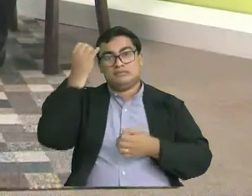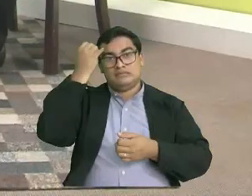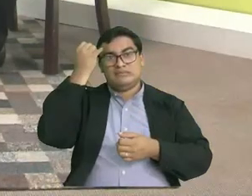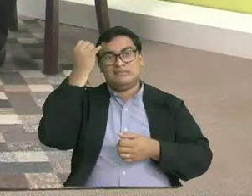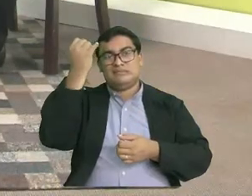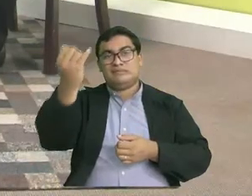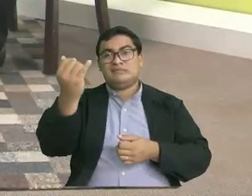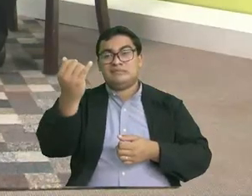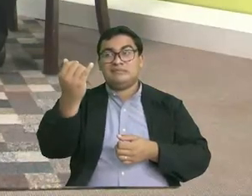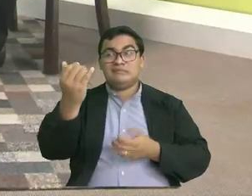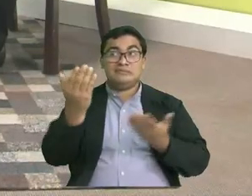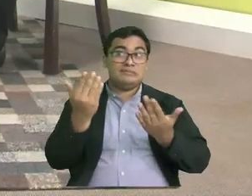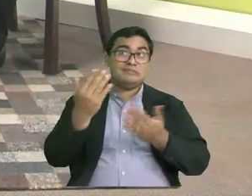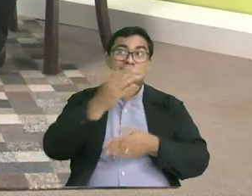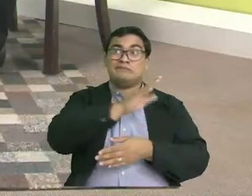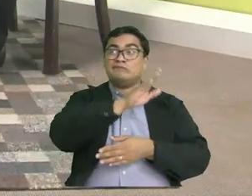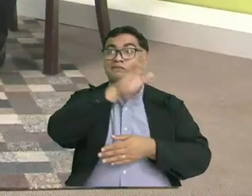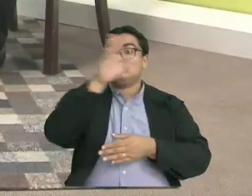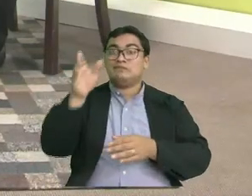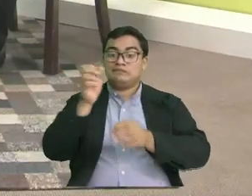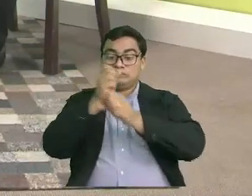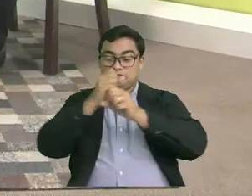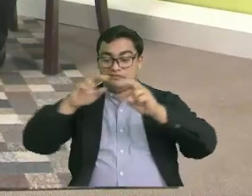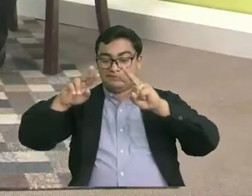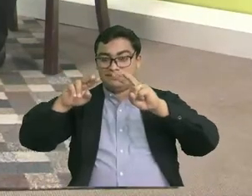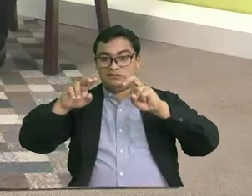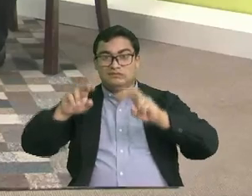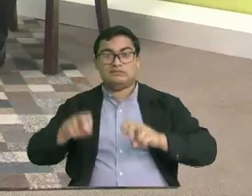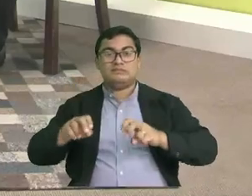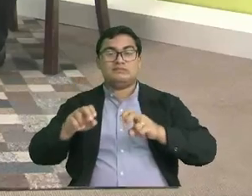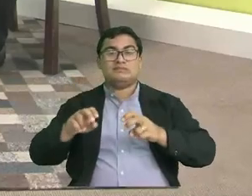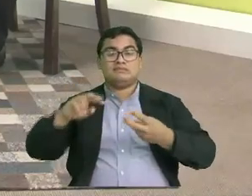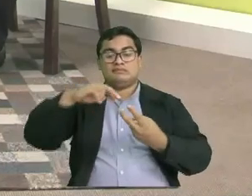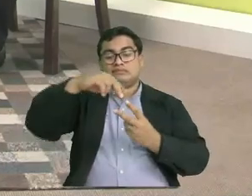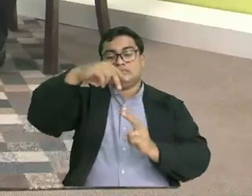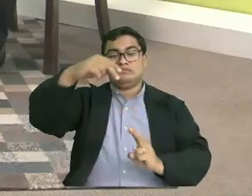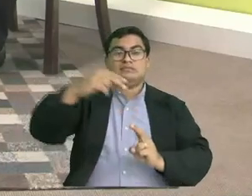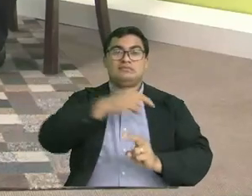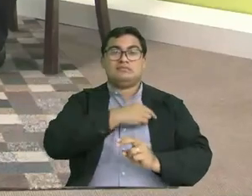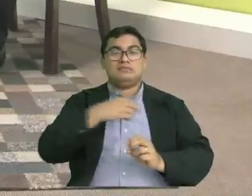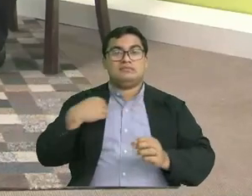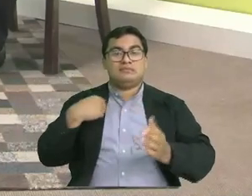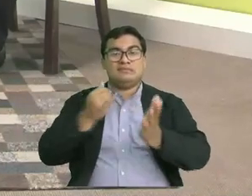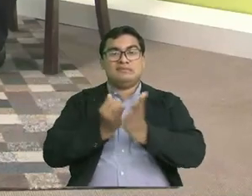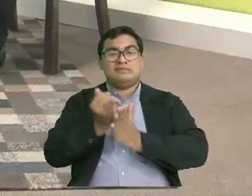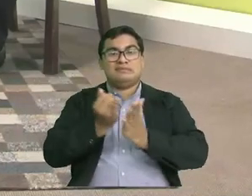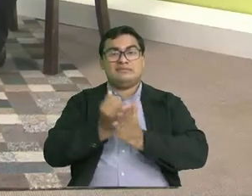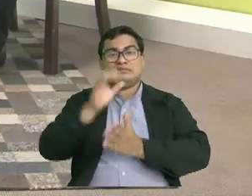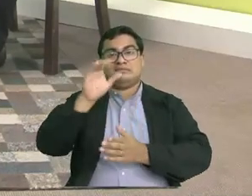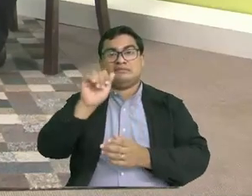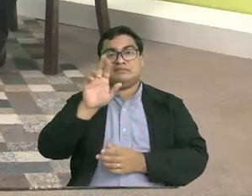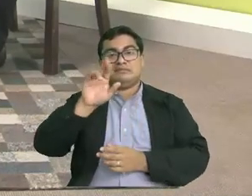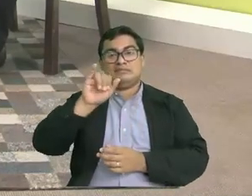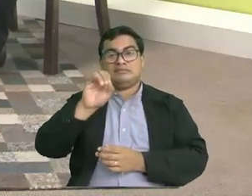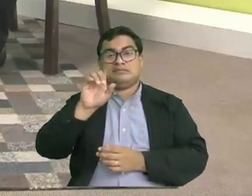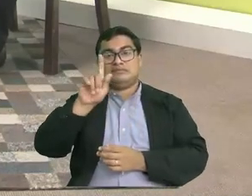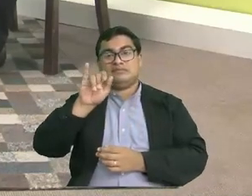doctor, llegar al laboratorio de citogenética donde ustedes hacen los estudios o las pruebas de cariotipo. Excelente,